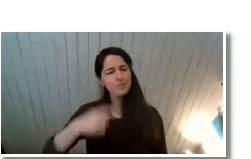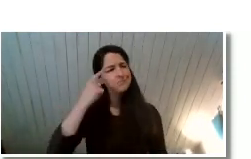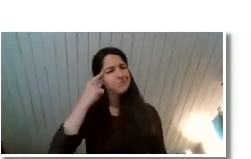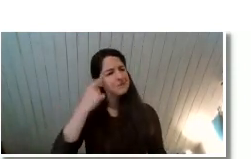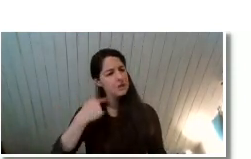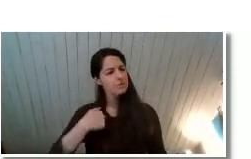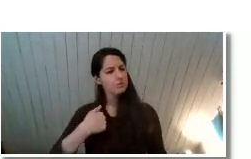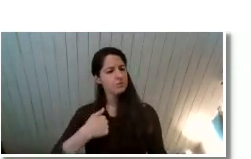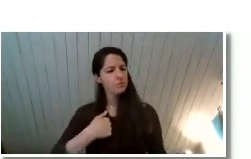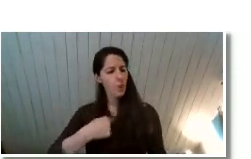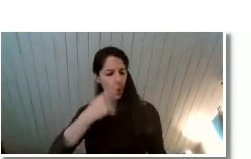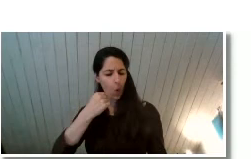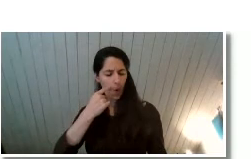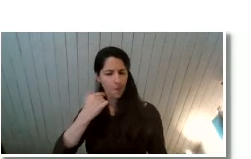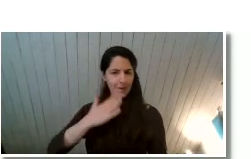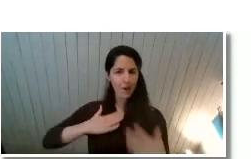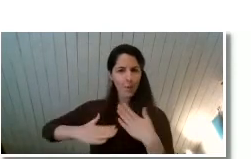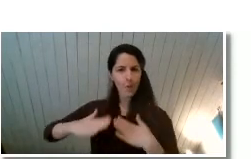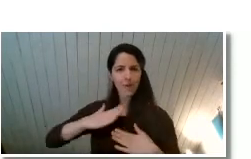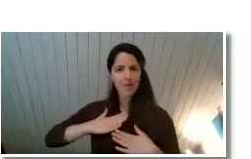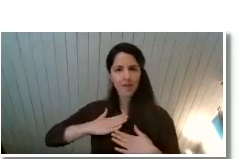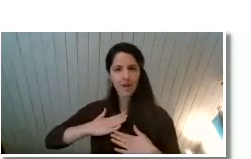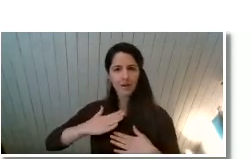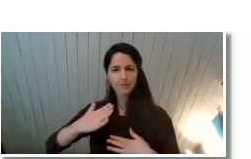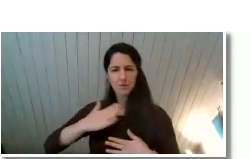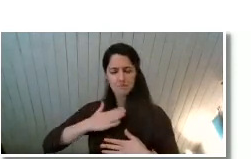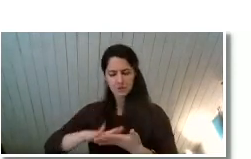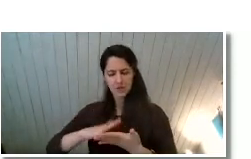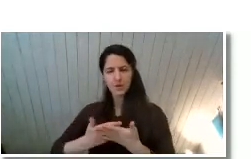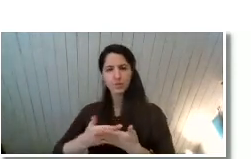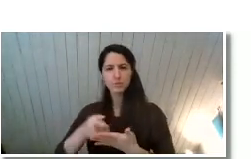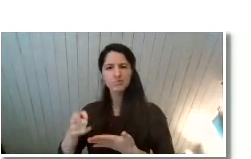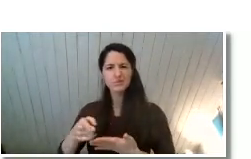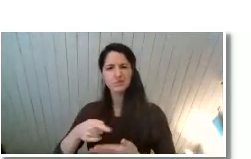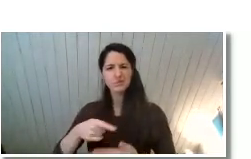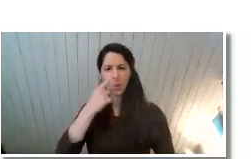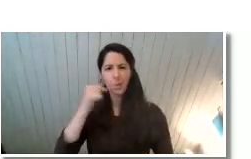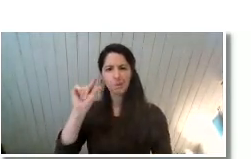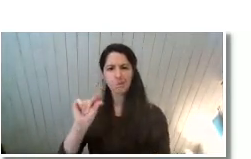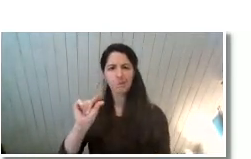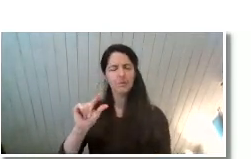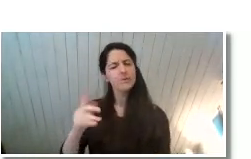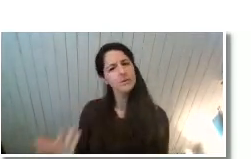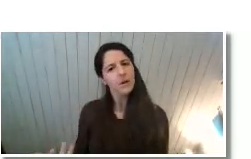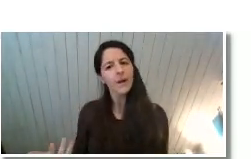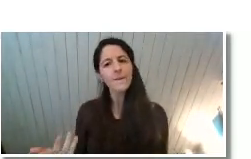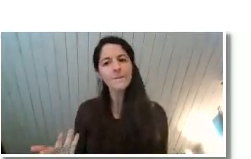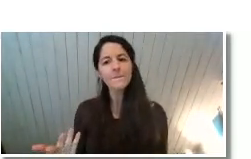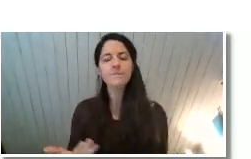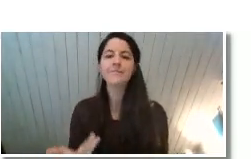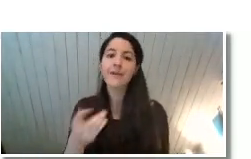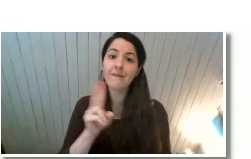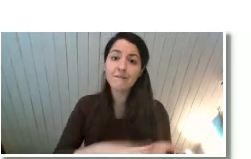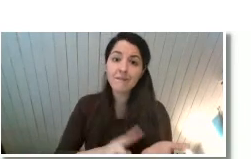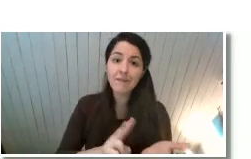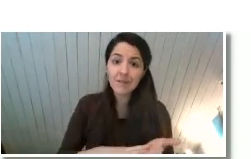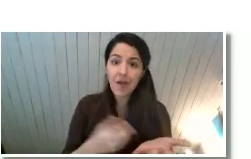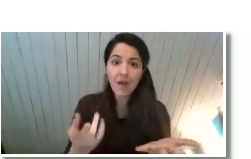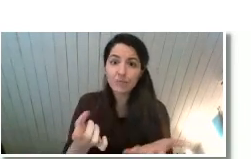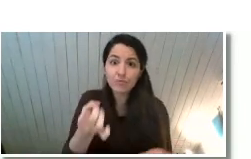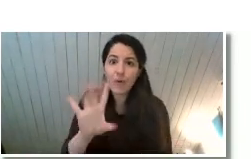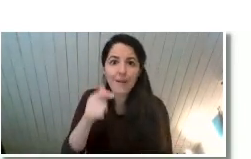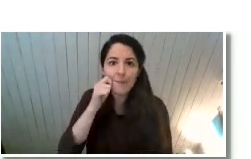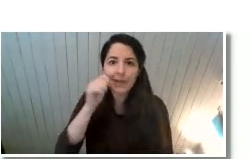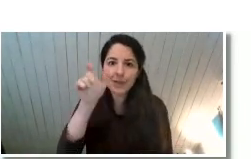hombre se cuida y cuida su salud es menos hombre, y pues simplemente es ser humano. Todos los